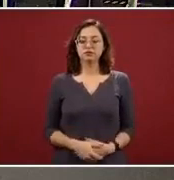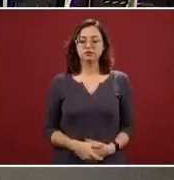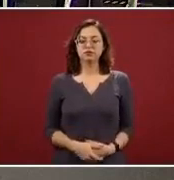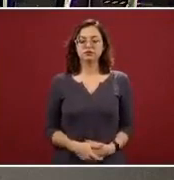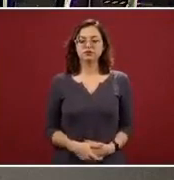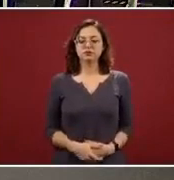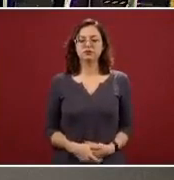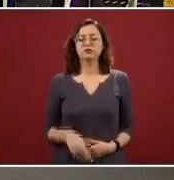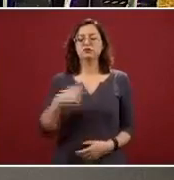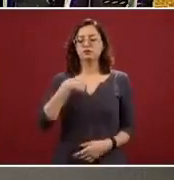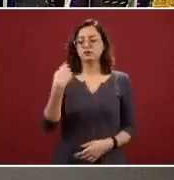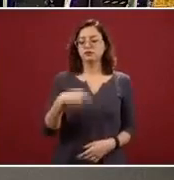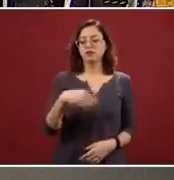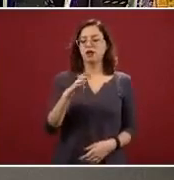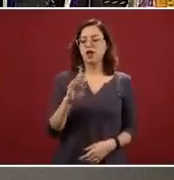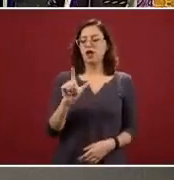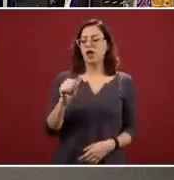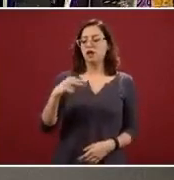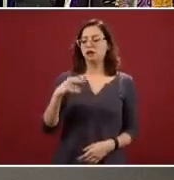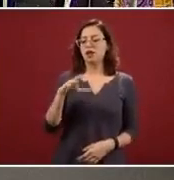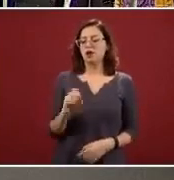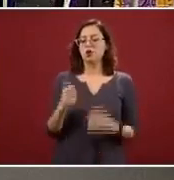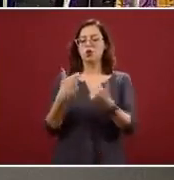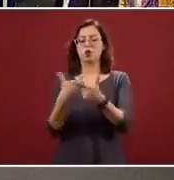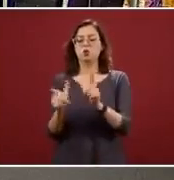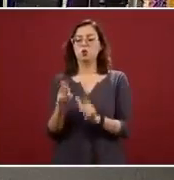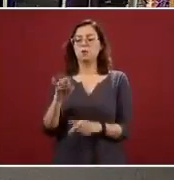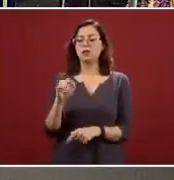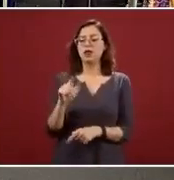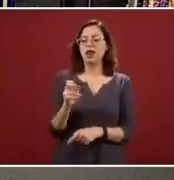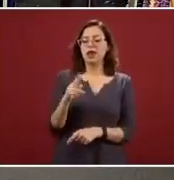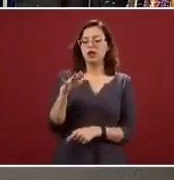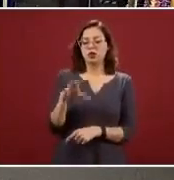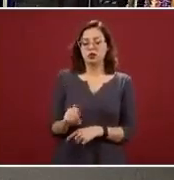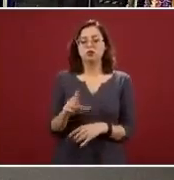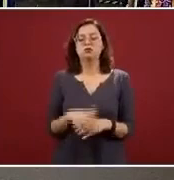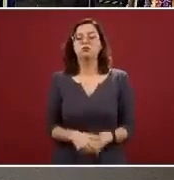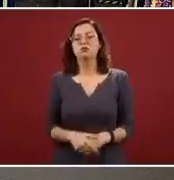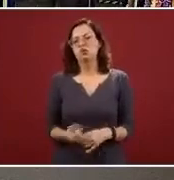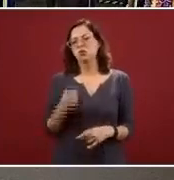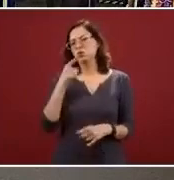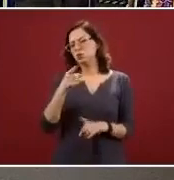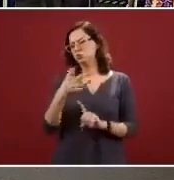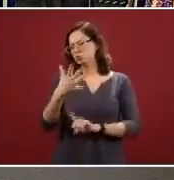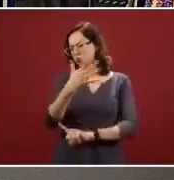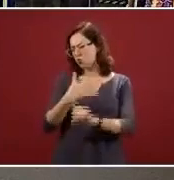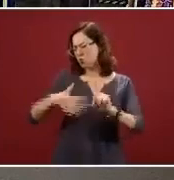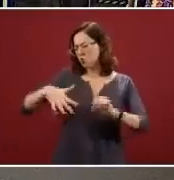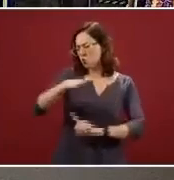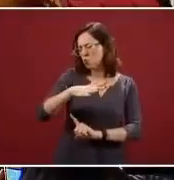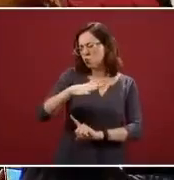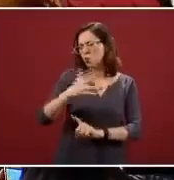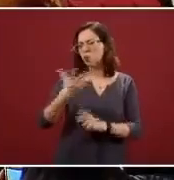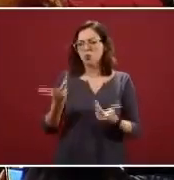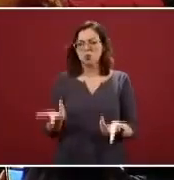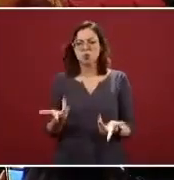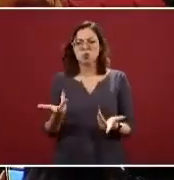Soy Blanca Valadez, reportera de Grupo Milenio. Este escenario que ustedes están estableciendo es un escenario, digamos,